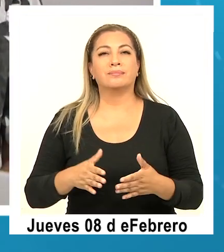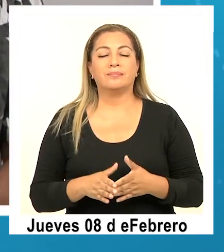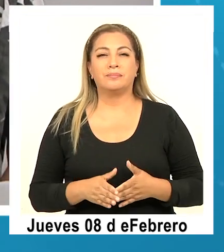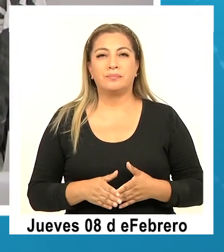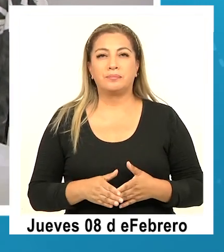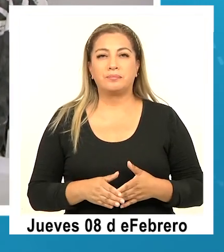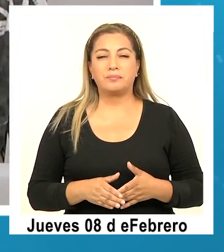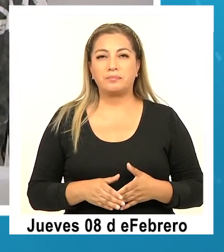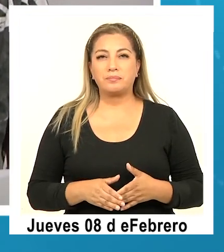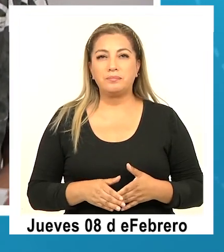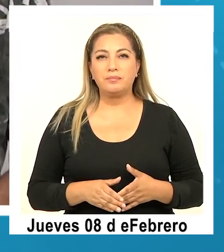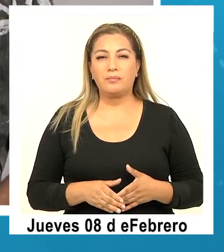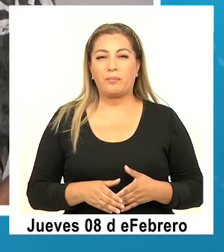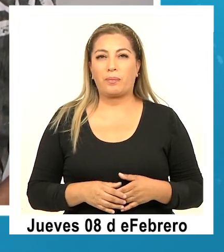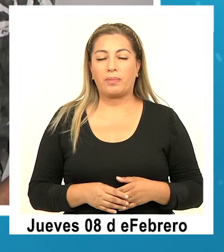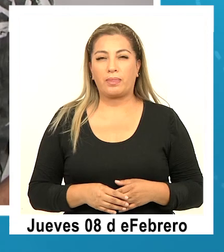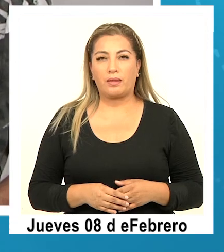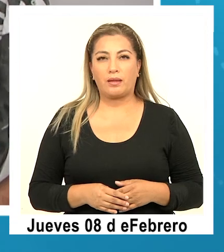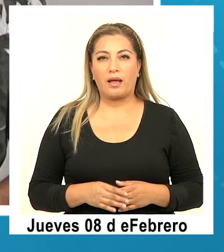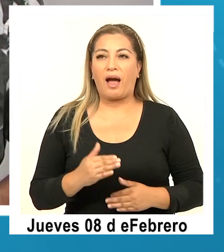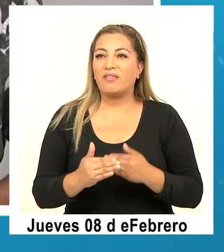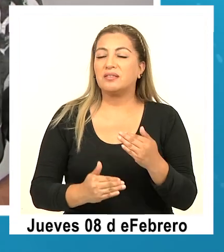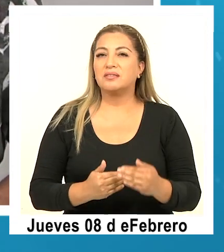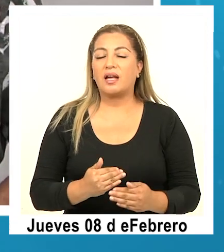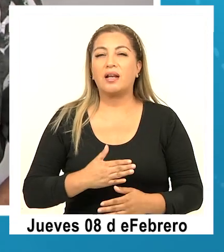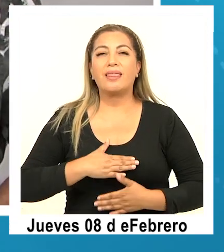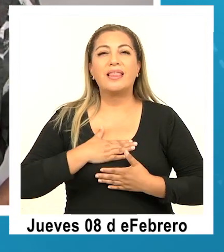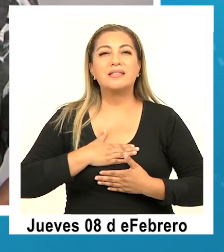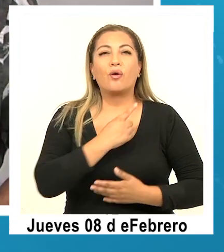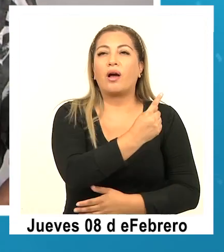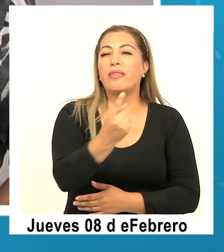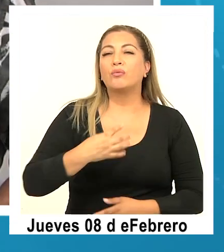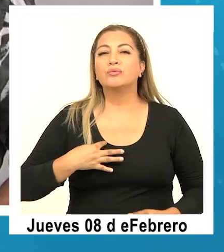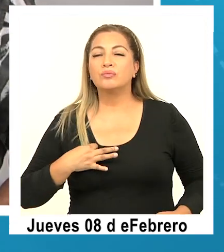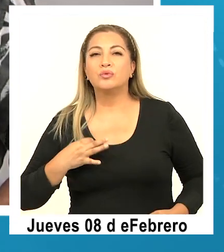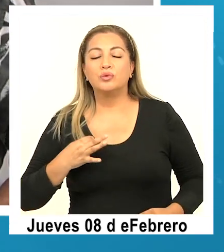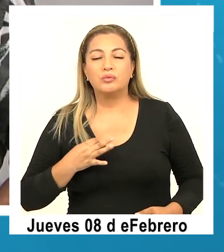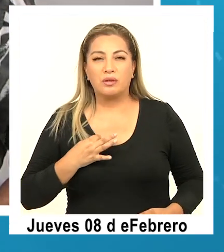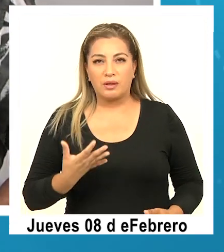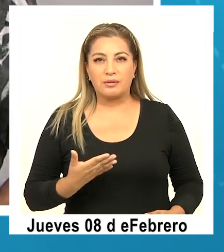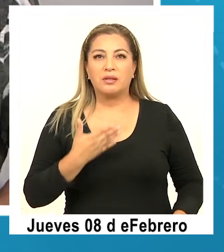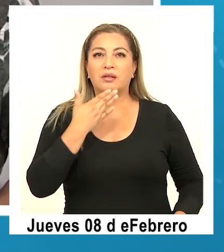digamos, ¿cierto?, este deseo ciudadano con lo que